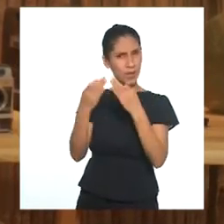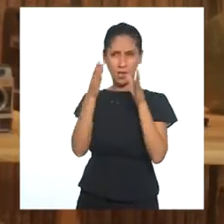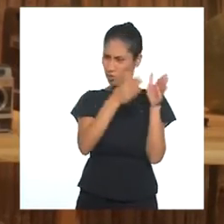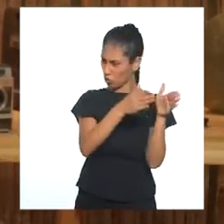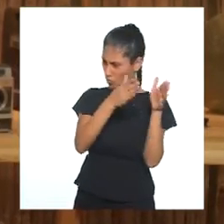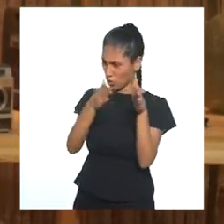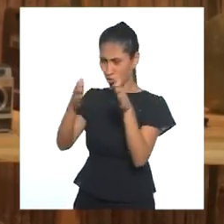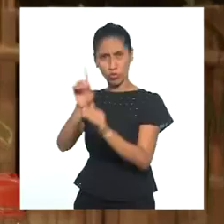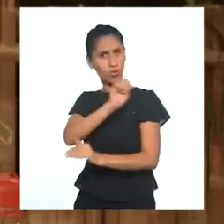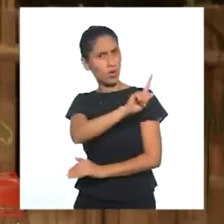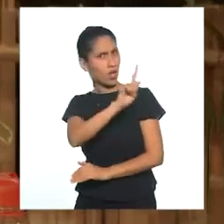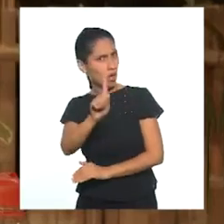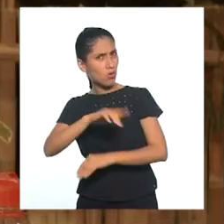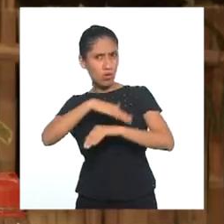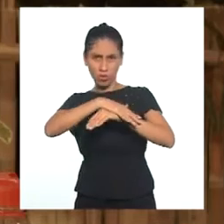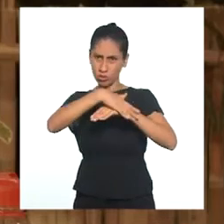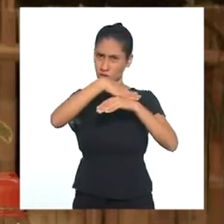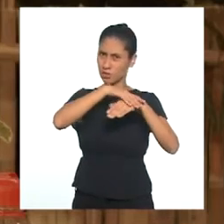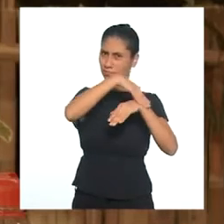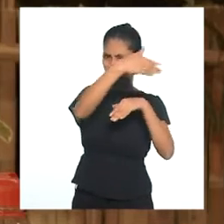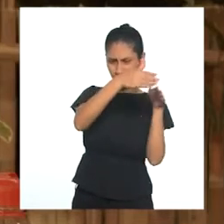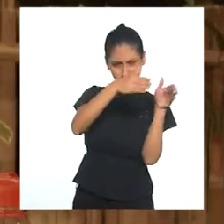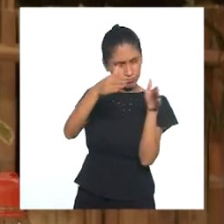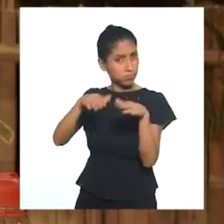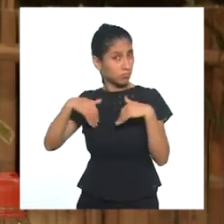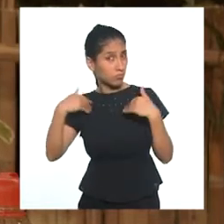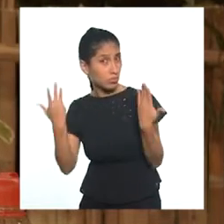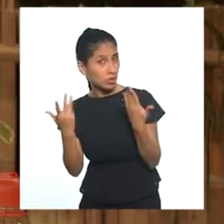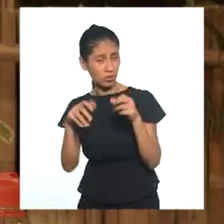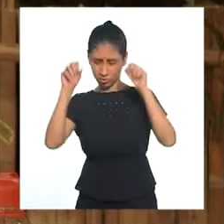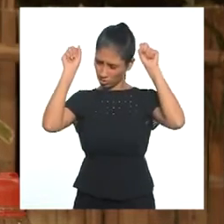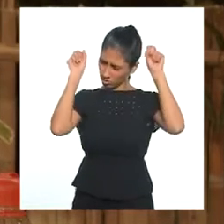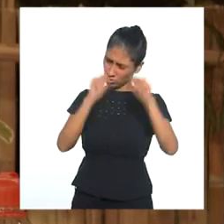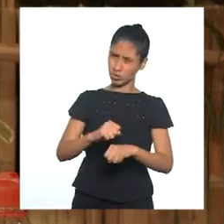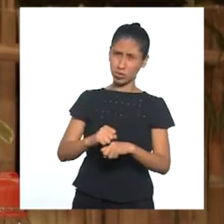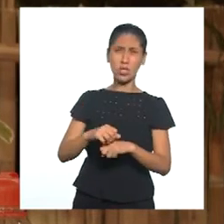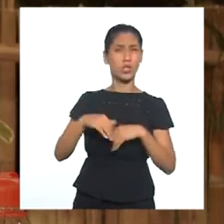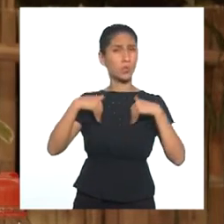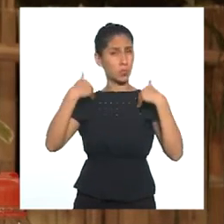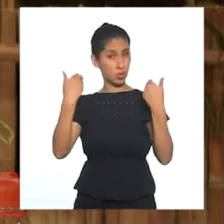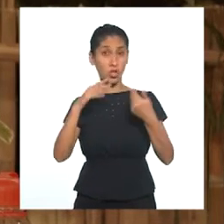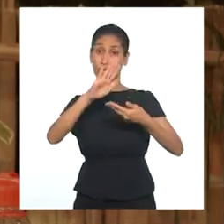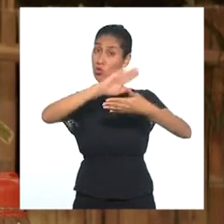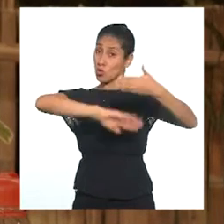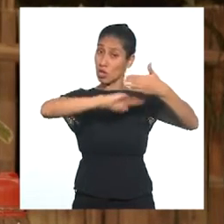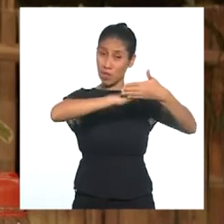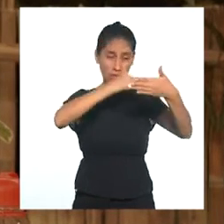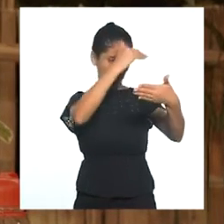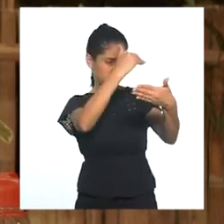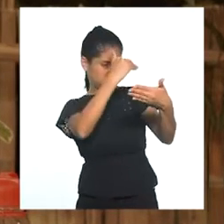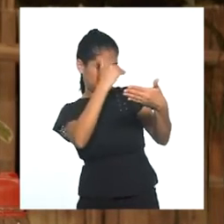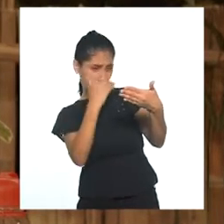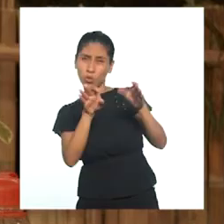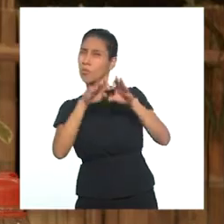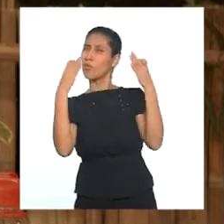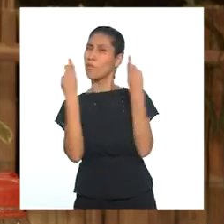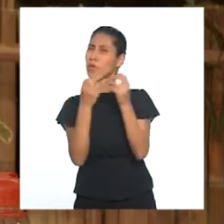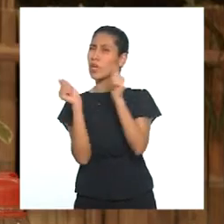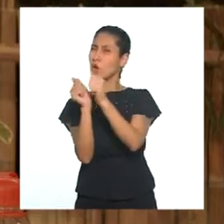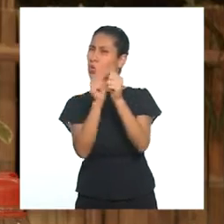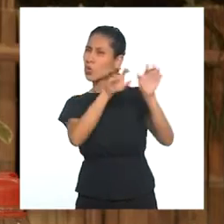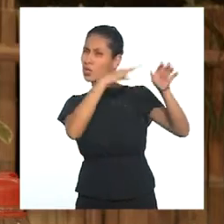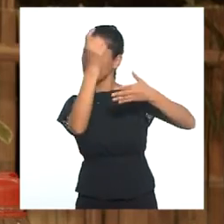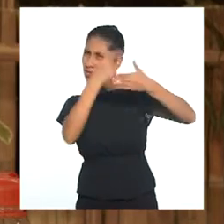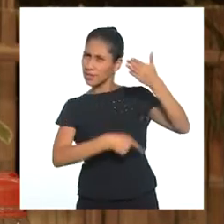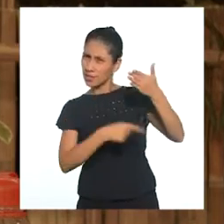poder organizarse? ¡Claro que sí! Y lograron elaborar la tabla de las actividades para compartir en familia que